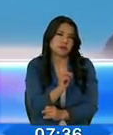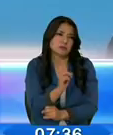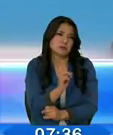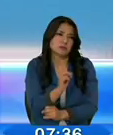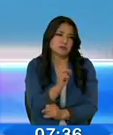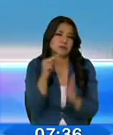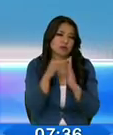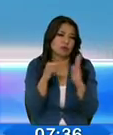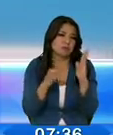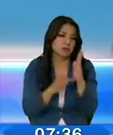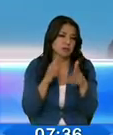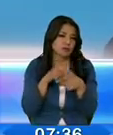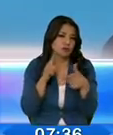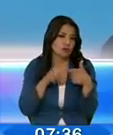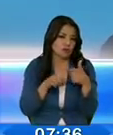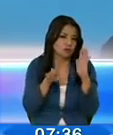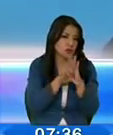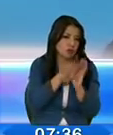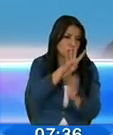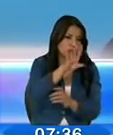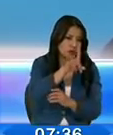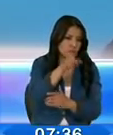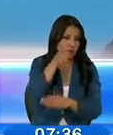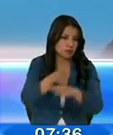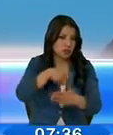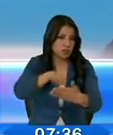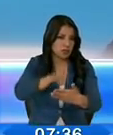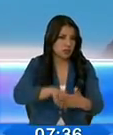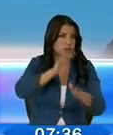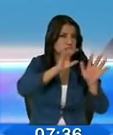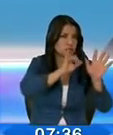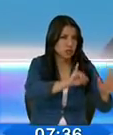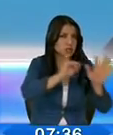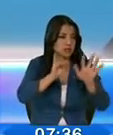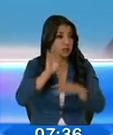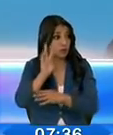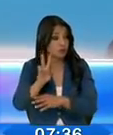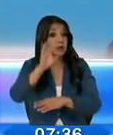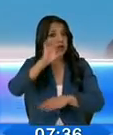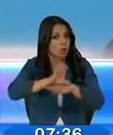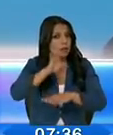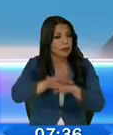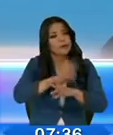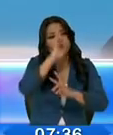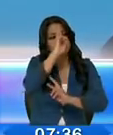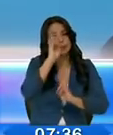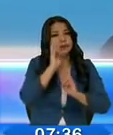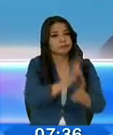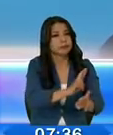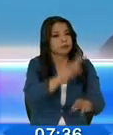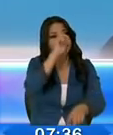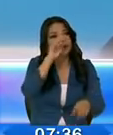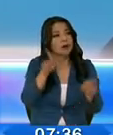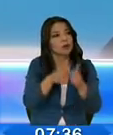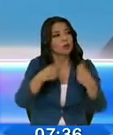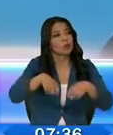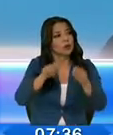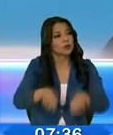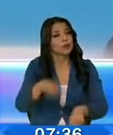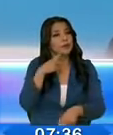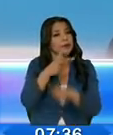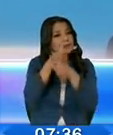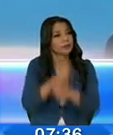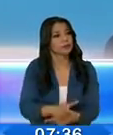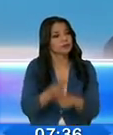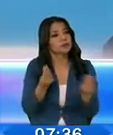actos normativos, Ley 42, Decreto 662, el Ecuador ha violado el Tratado Bilateral para la Protección y Fomento de